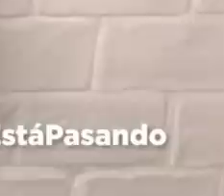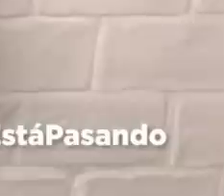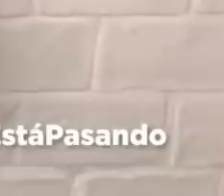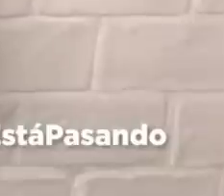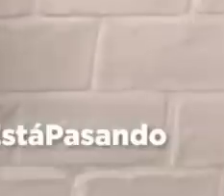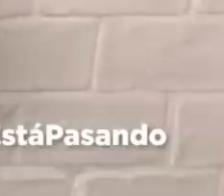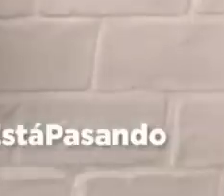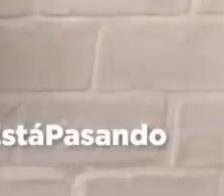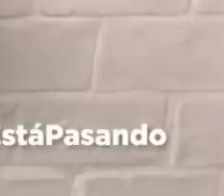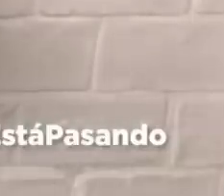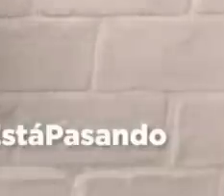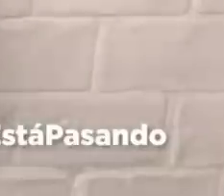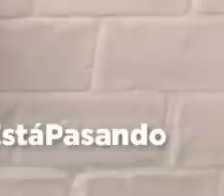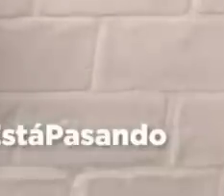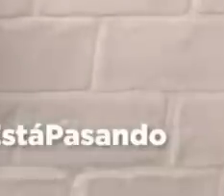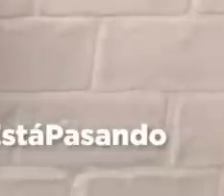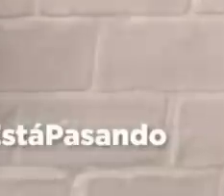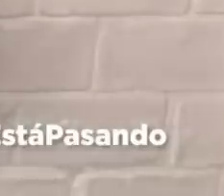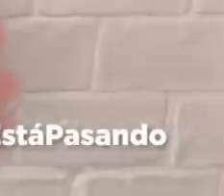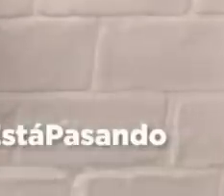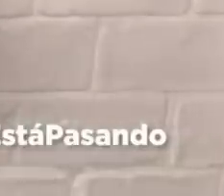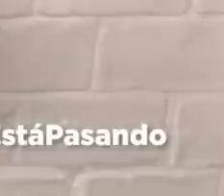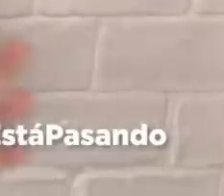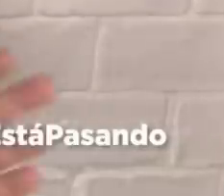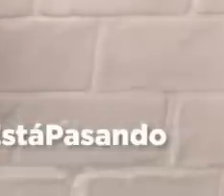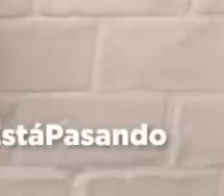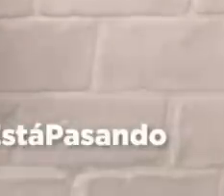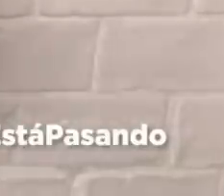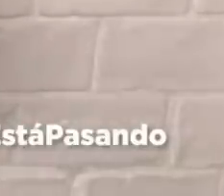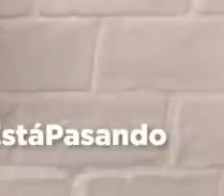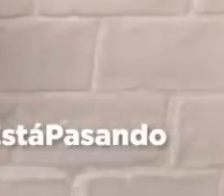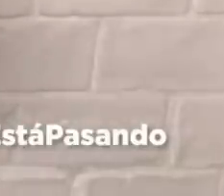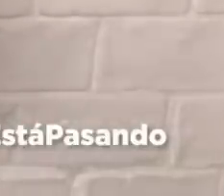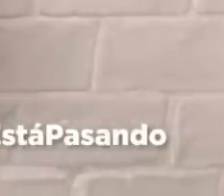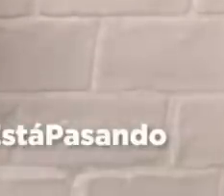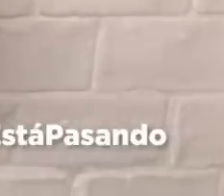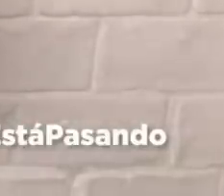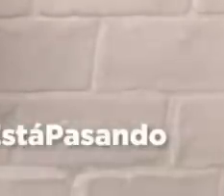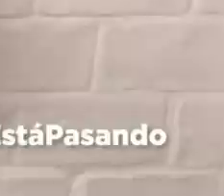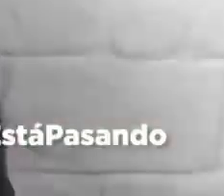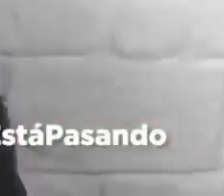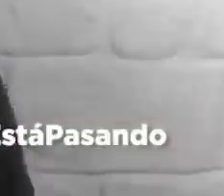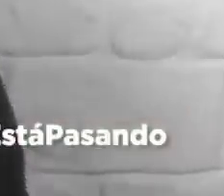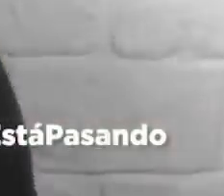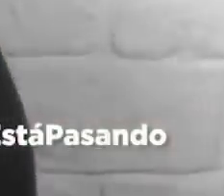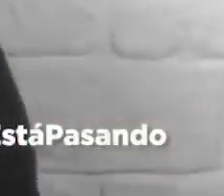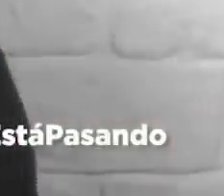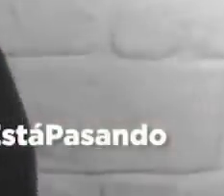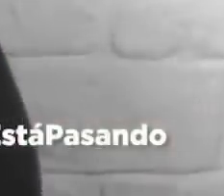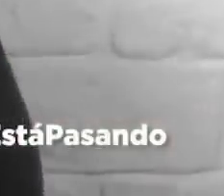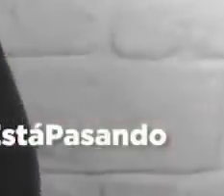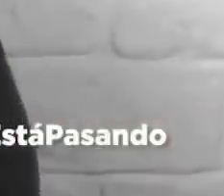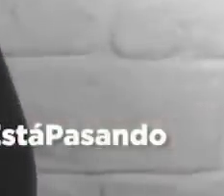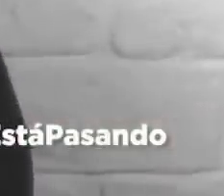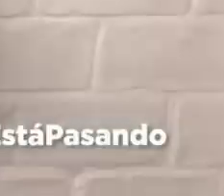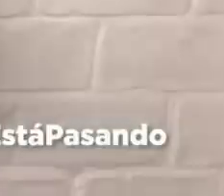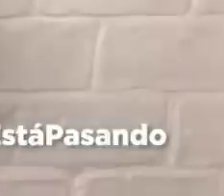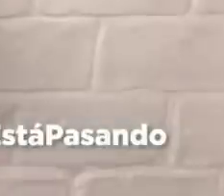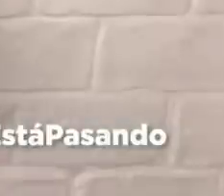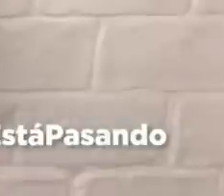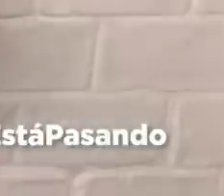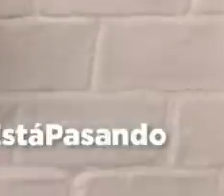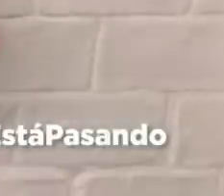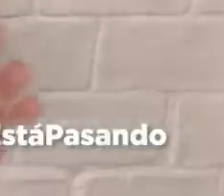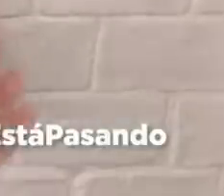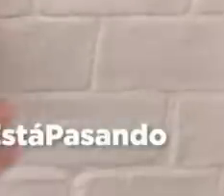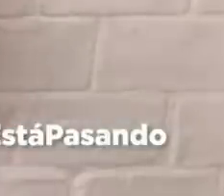como a un trapo de piso fue Pablo Barto, el que le hicieron una cama familiar y lo acostaron a dormir. Y ojo,